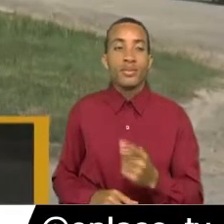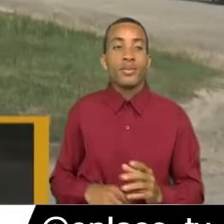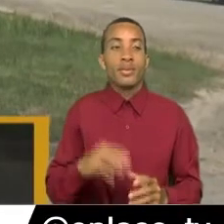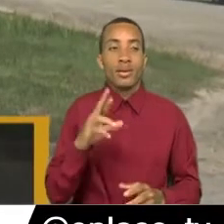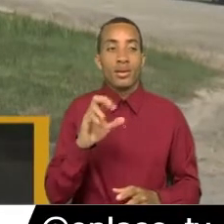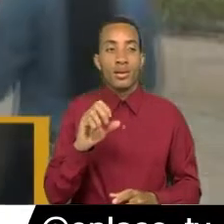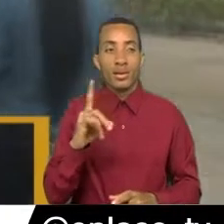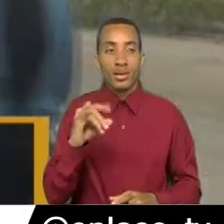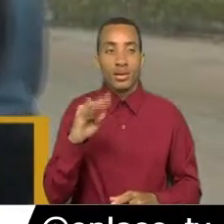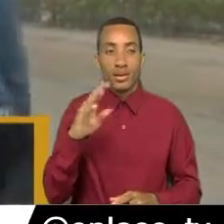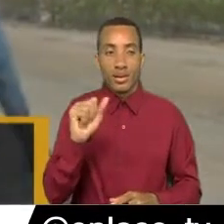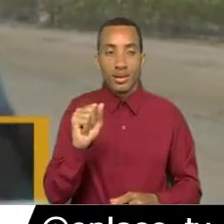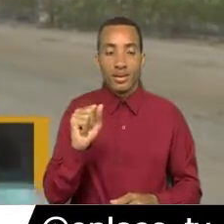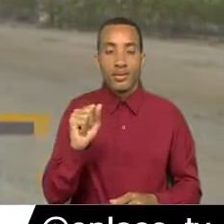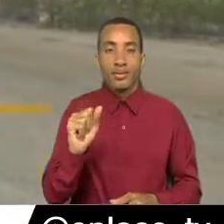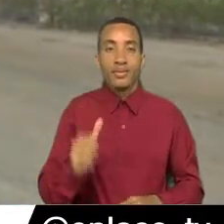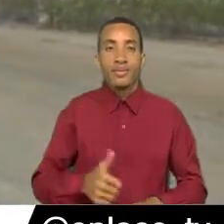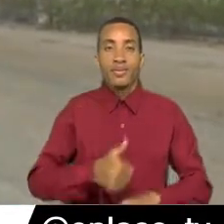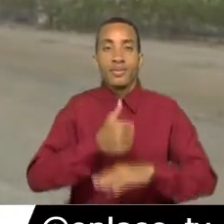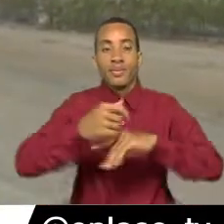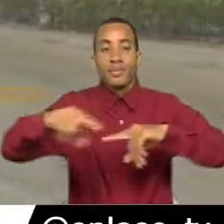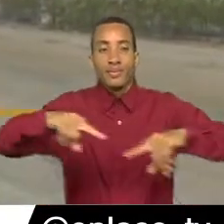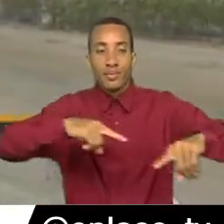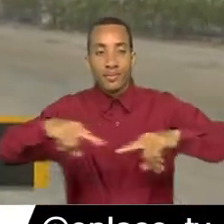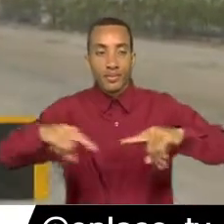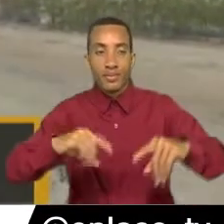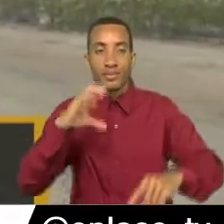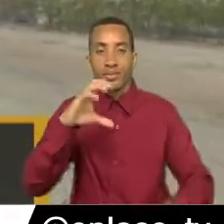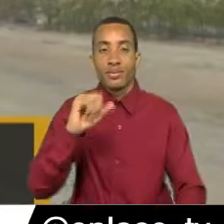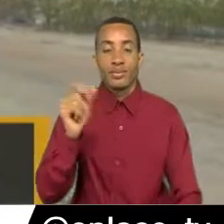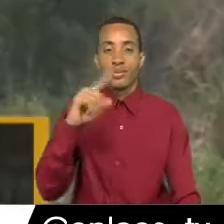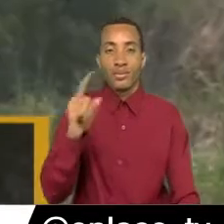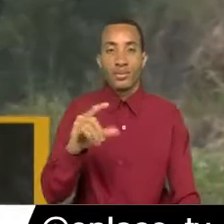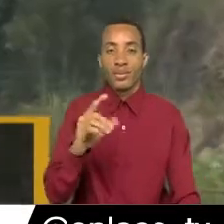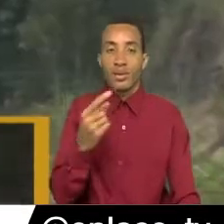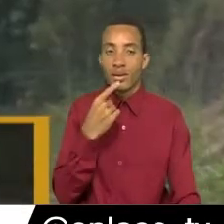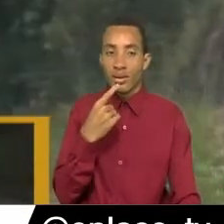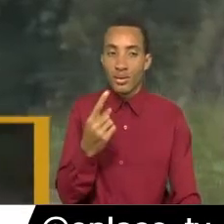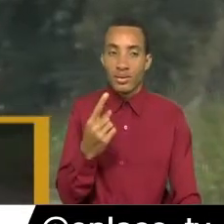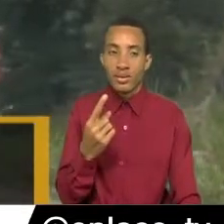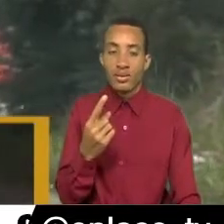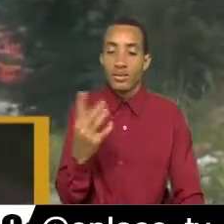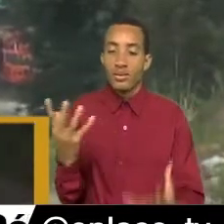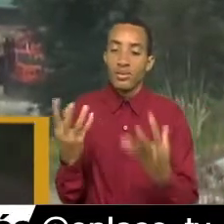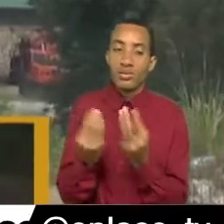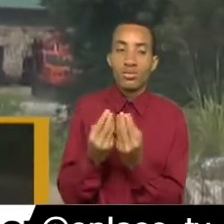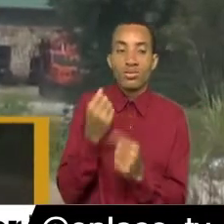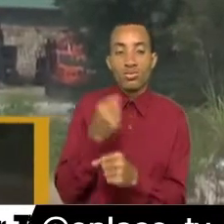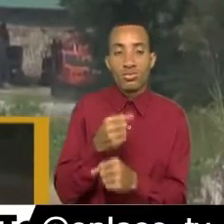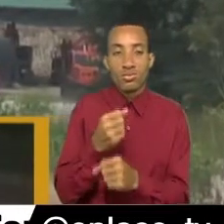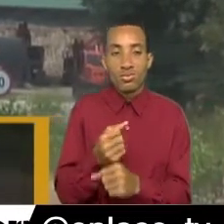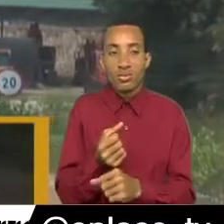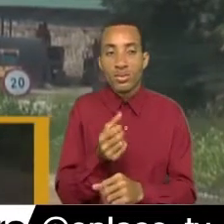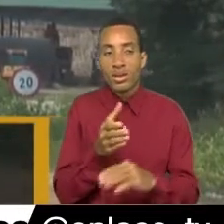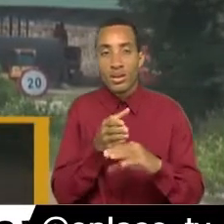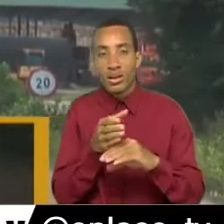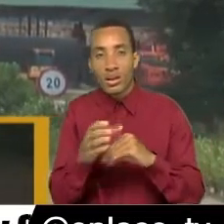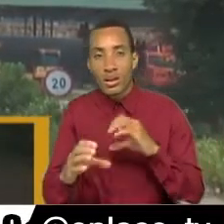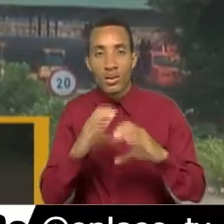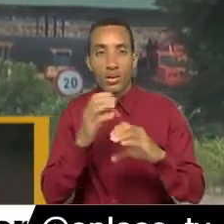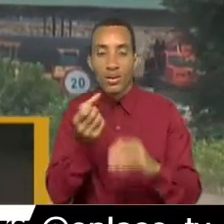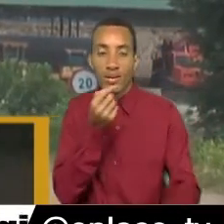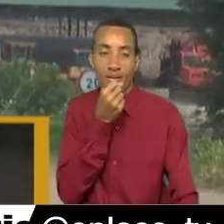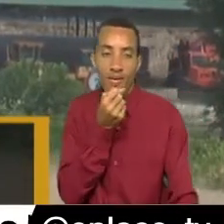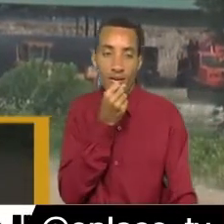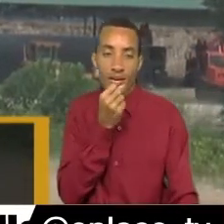lunes el director de la Corporación Autónoma de Santander, CAS, Gabriel Álvarez García, junto a su equipo de trabajo y de periodistas de la región. El ejecutivo explicó el